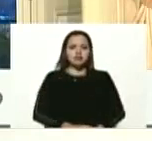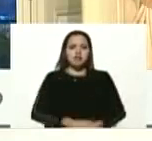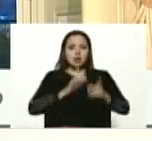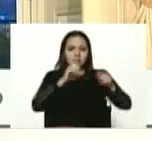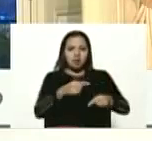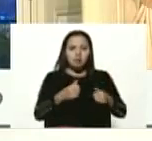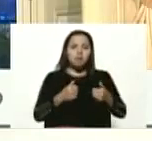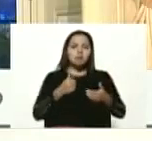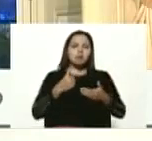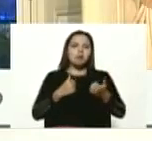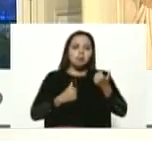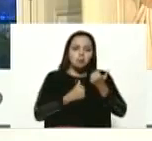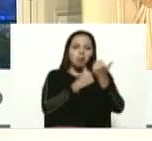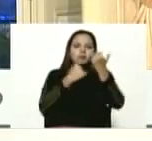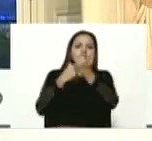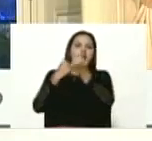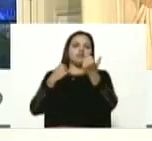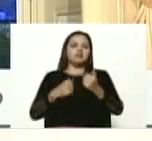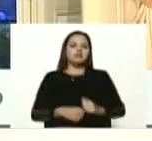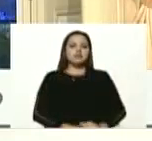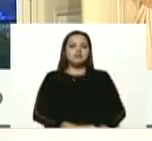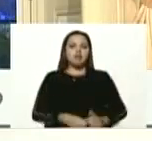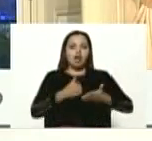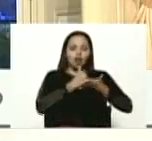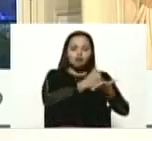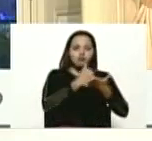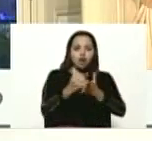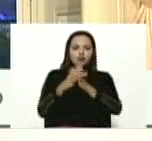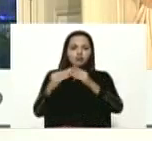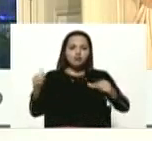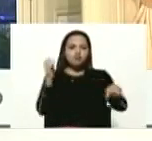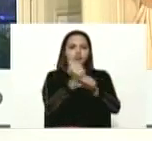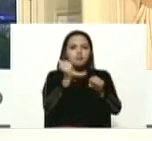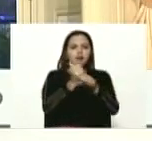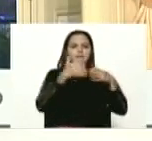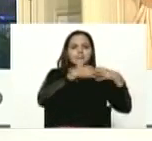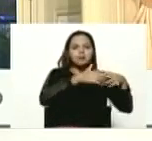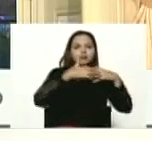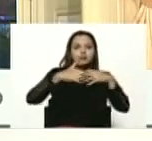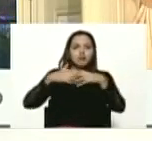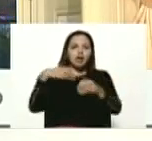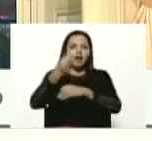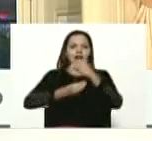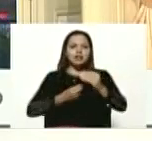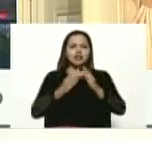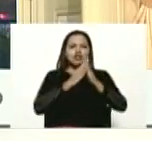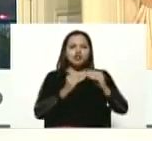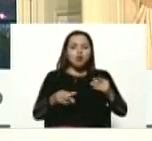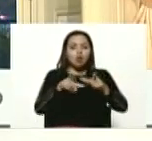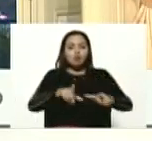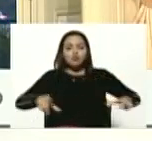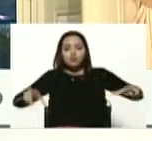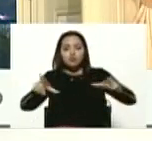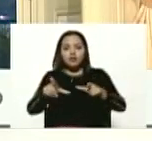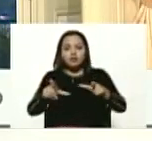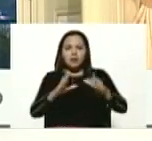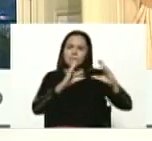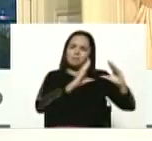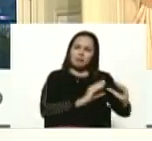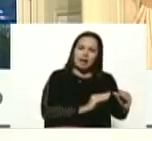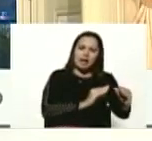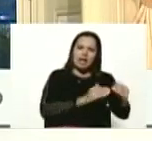a apoyar, a abrazar a todos los productores y productoras de todas las escalas, desde los